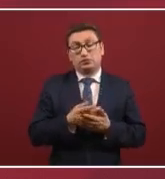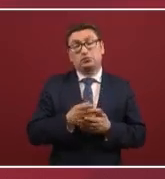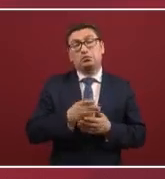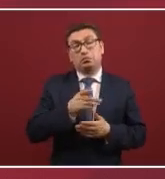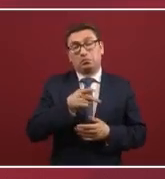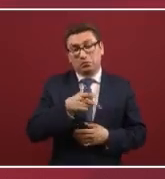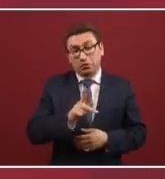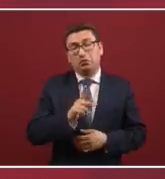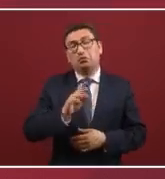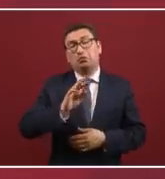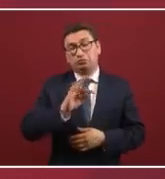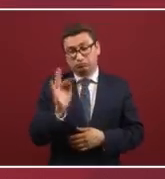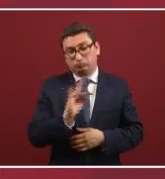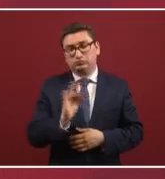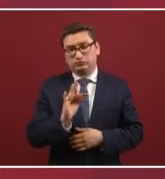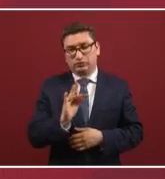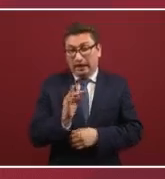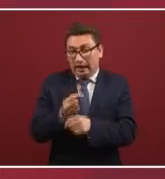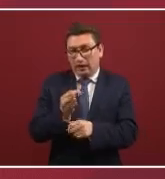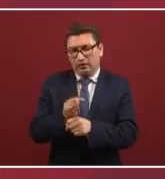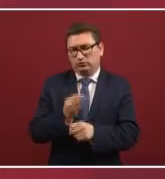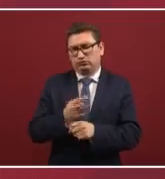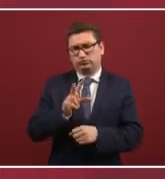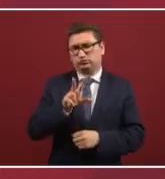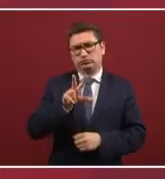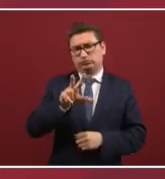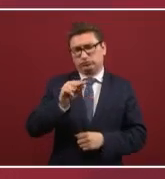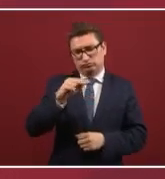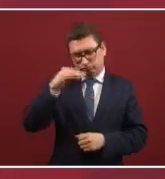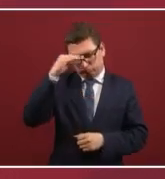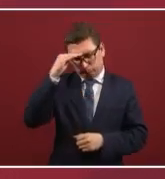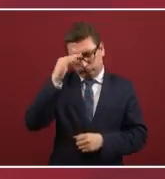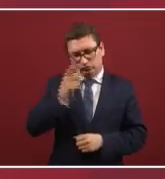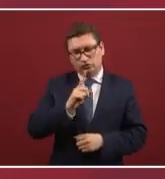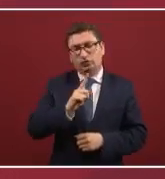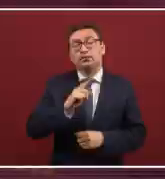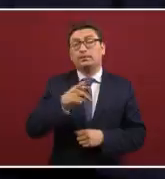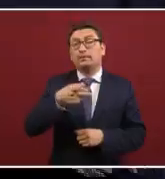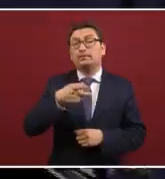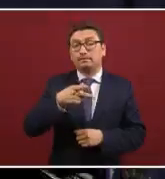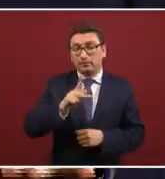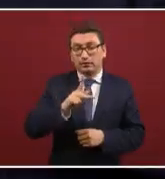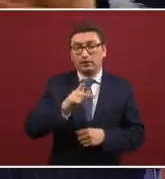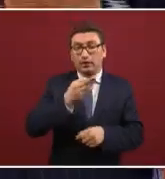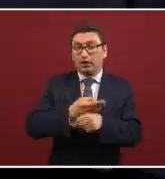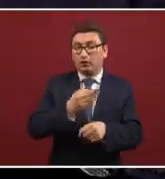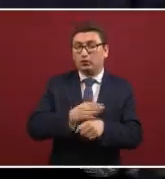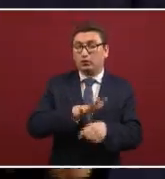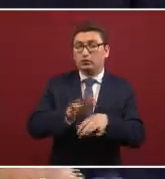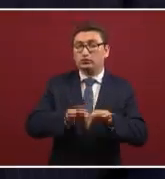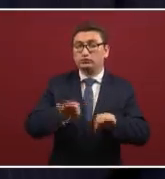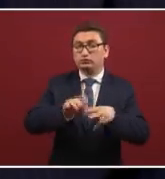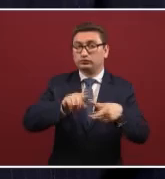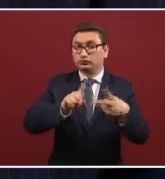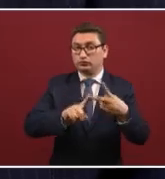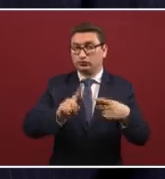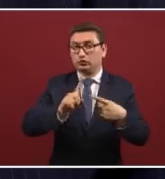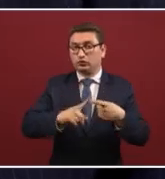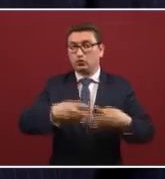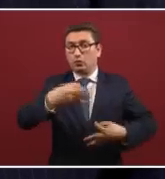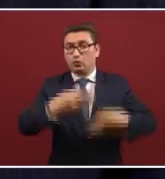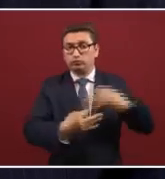posibilidad. De momento no es lo que está sobre la mesa. De momento lo que está en la mesa son dos cosas: el amparo y